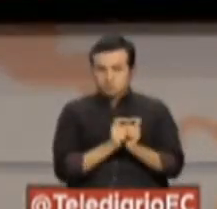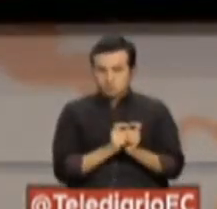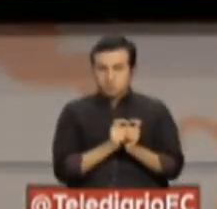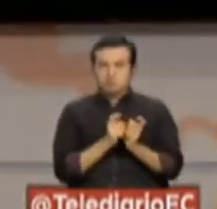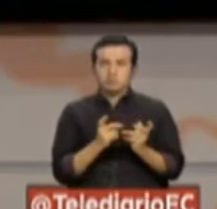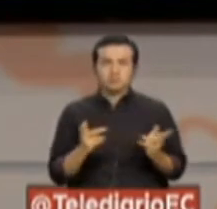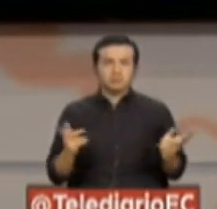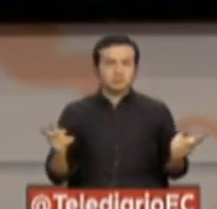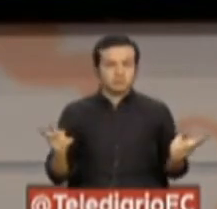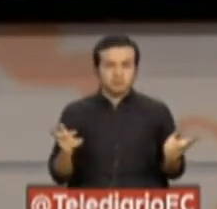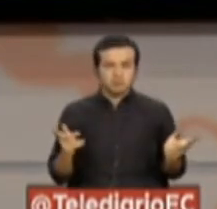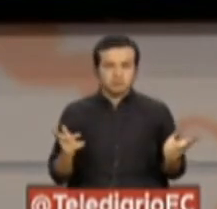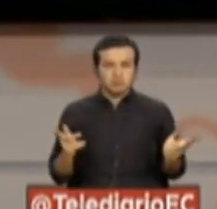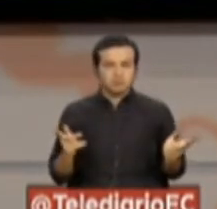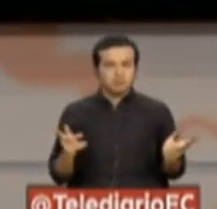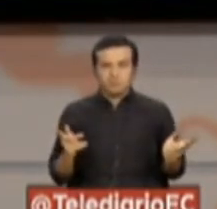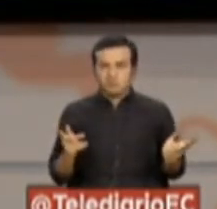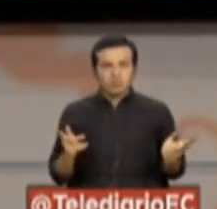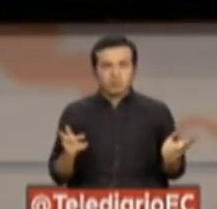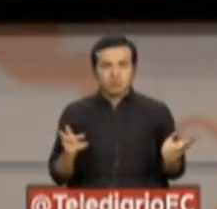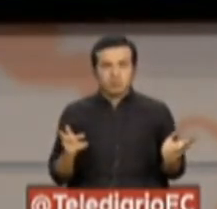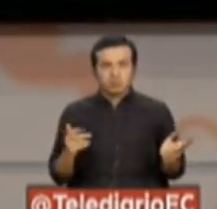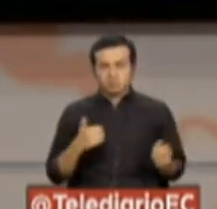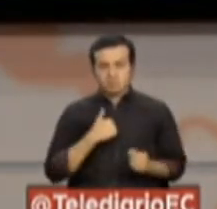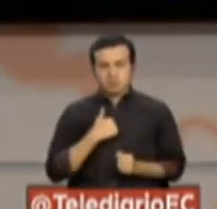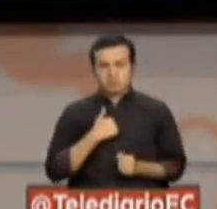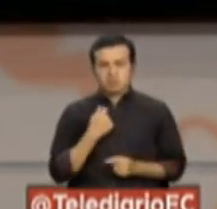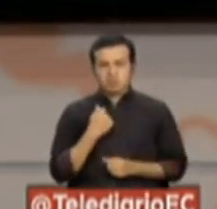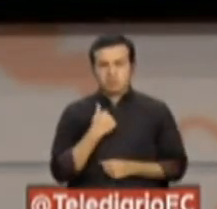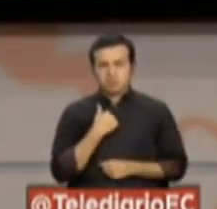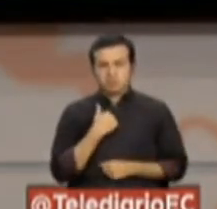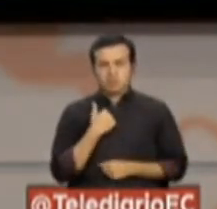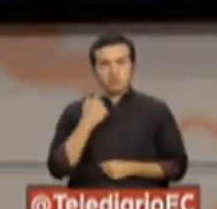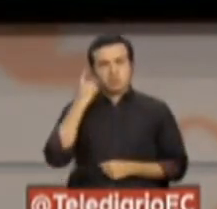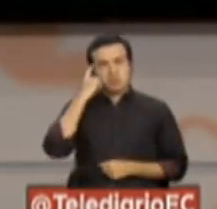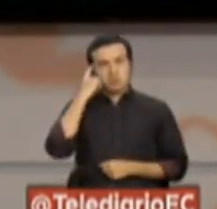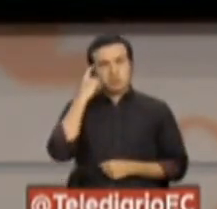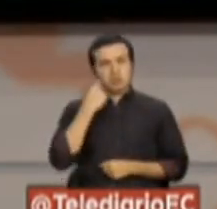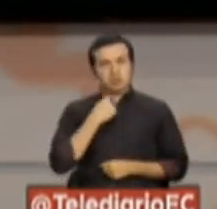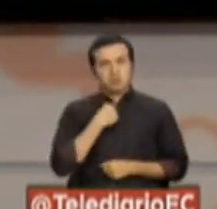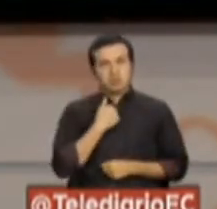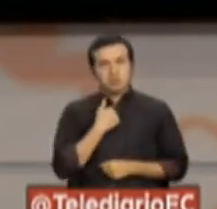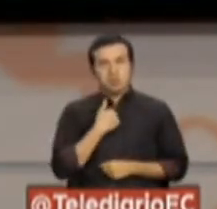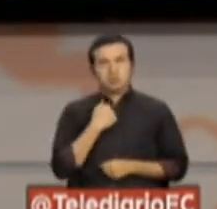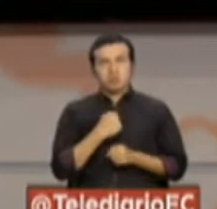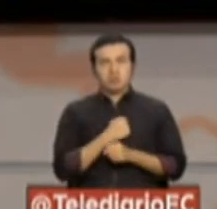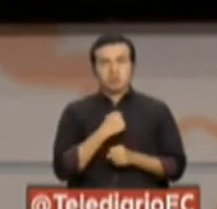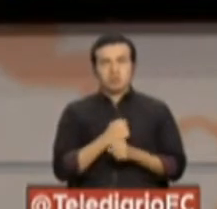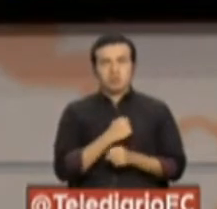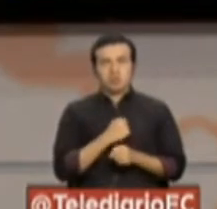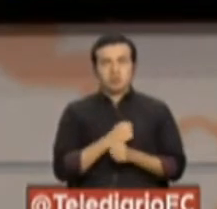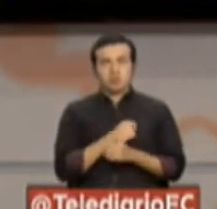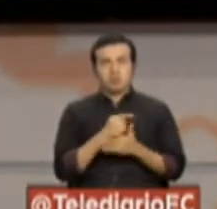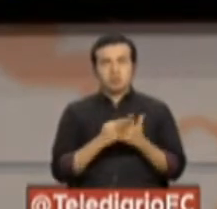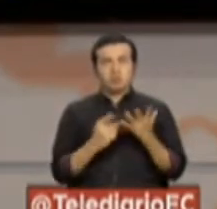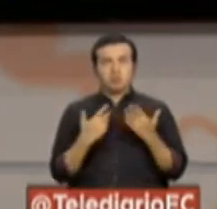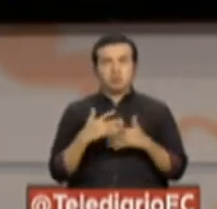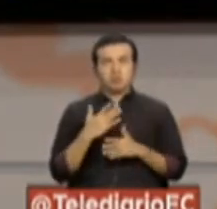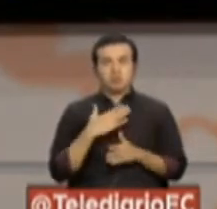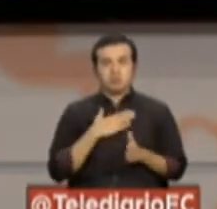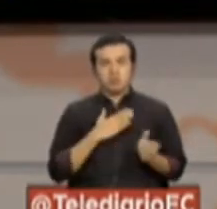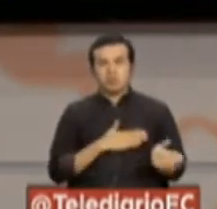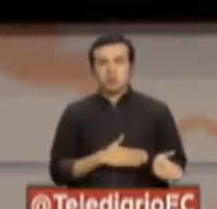No, no somos autosustentables desde el punto de vista del trabajo informal. Somos